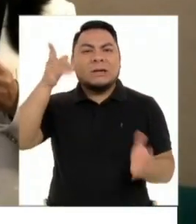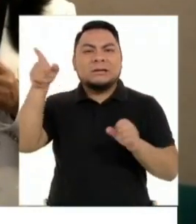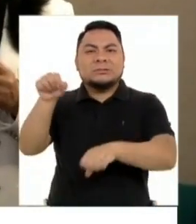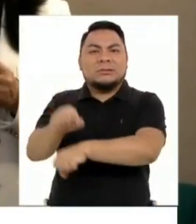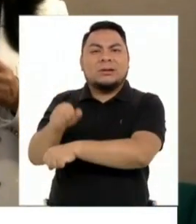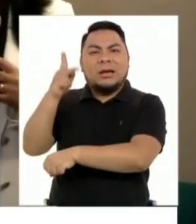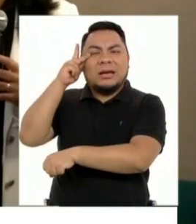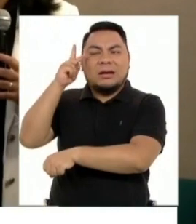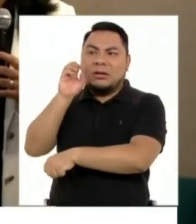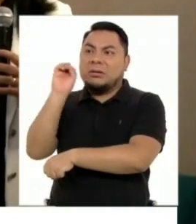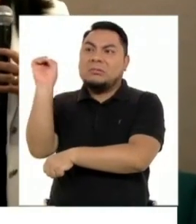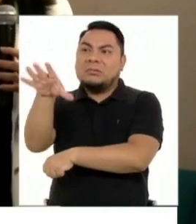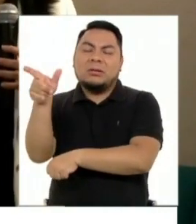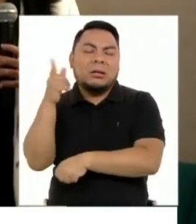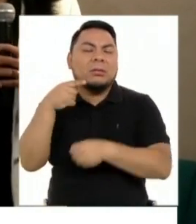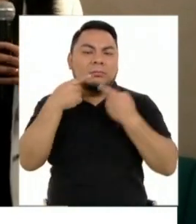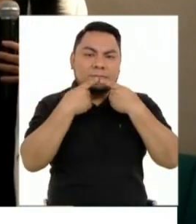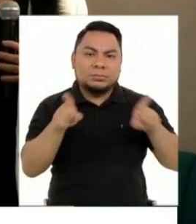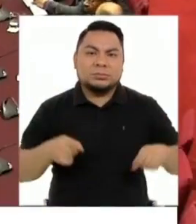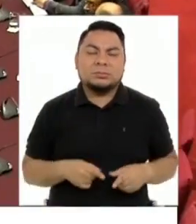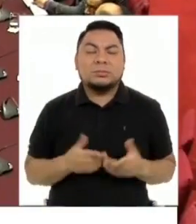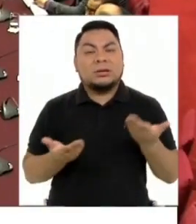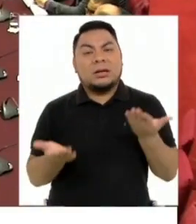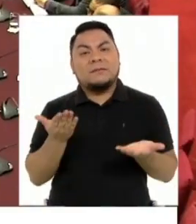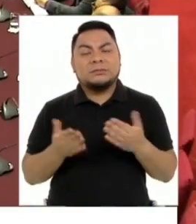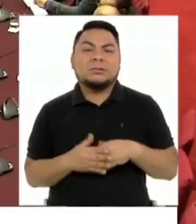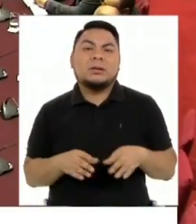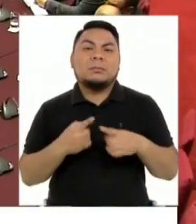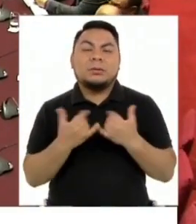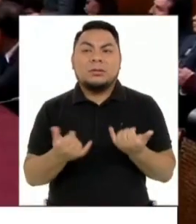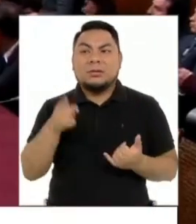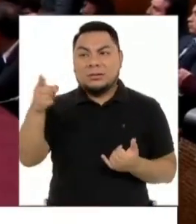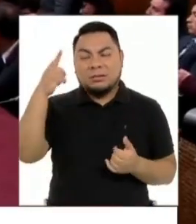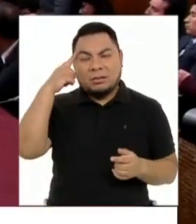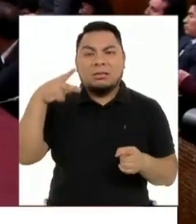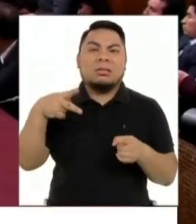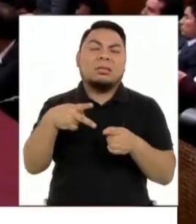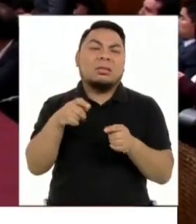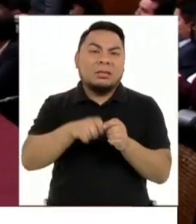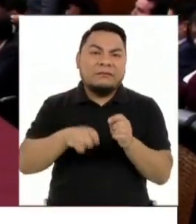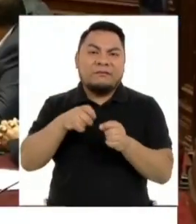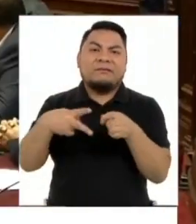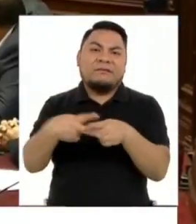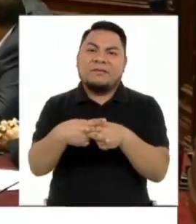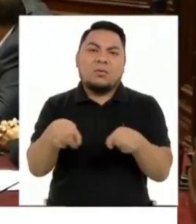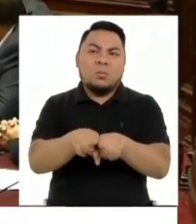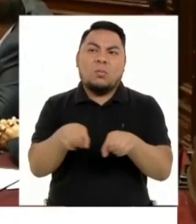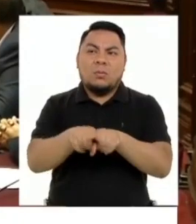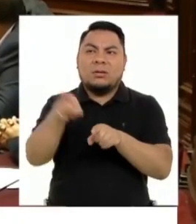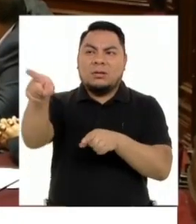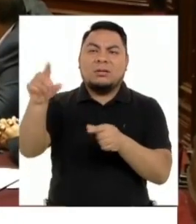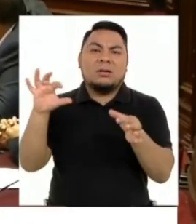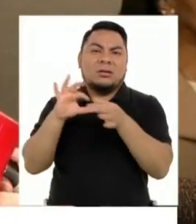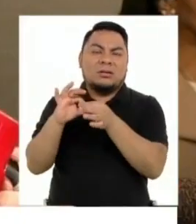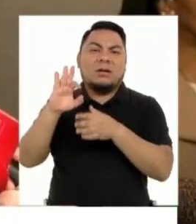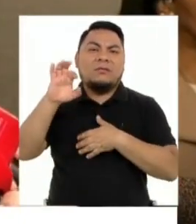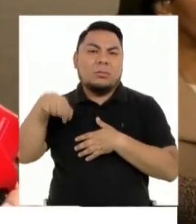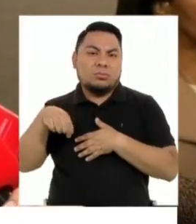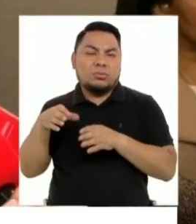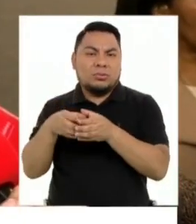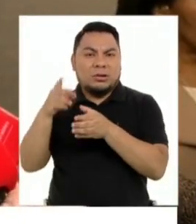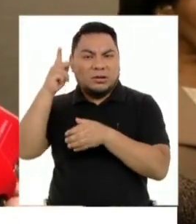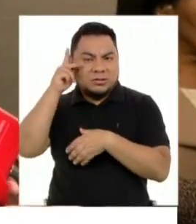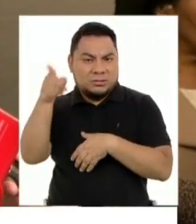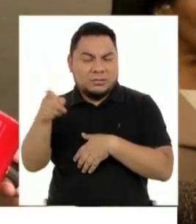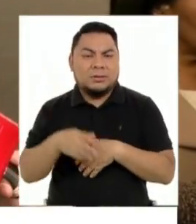Mónica. Montenegro considera que continúa la obstrucción en el Congreso y que Pedro Olaechea contribuye a esta situación. Lamento mucho